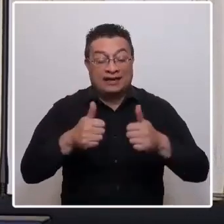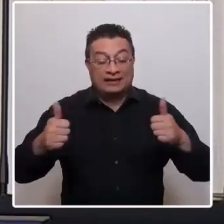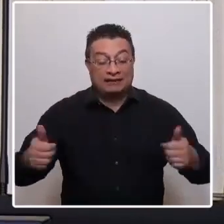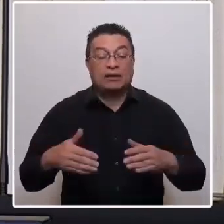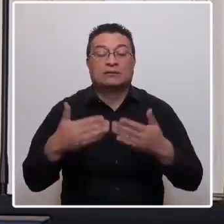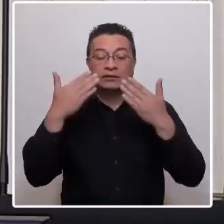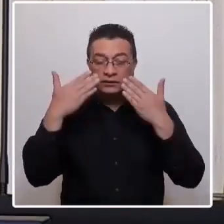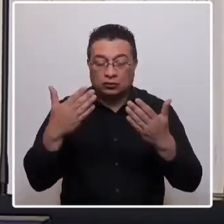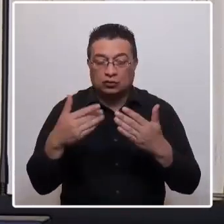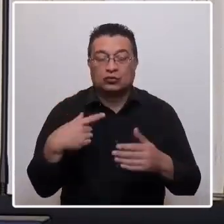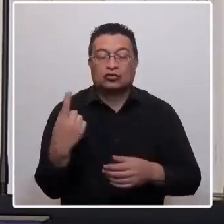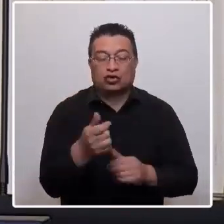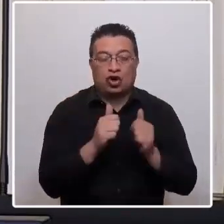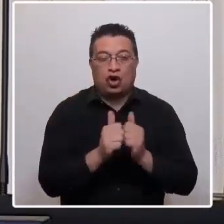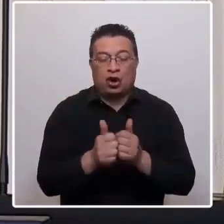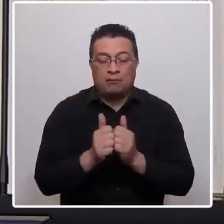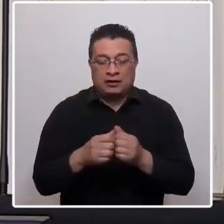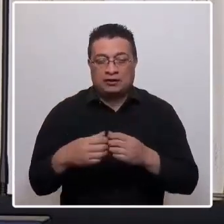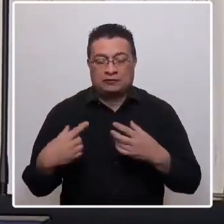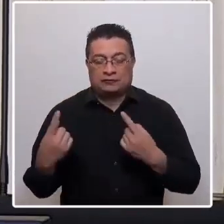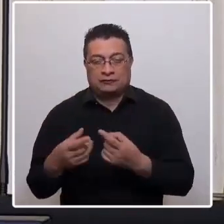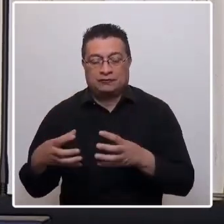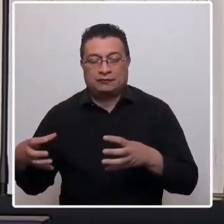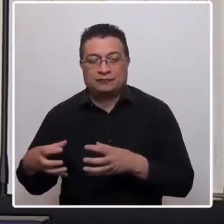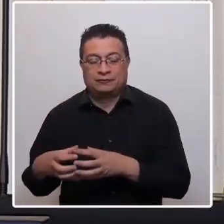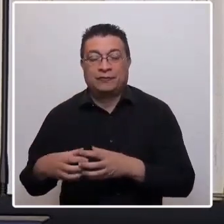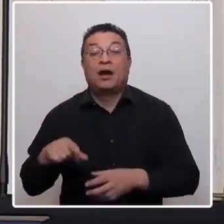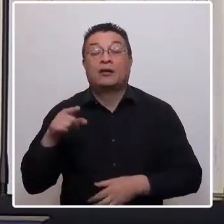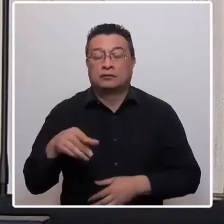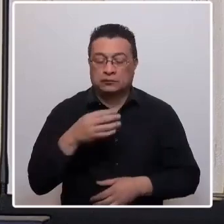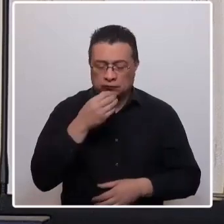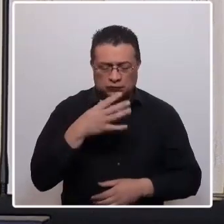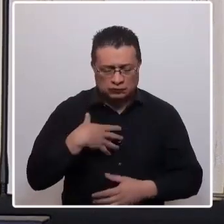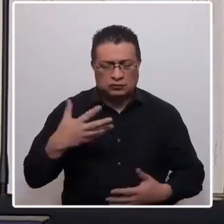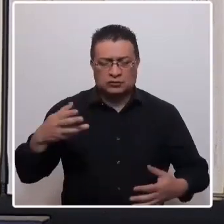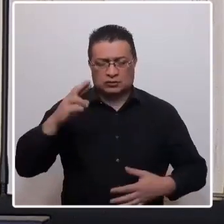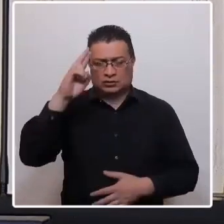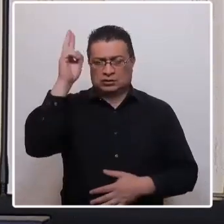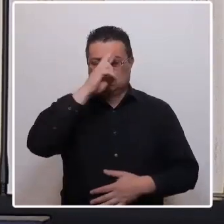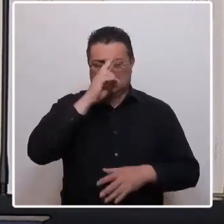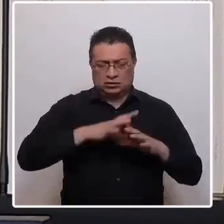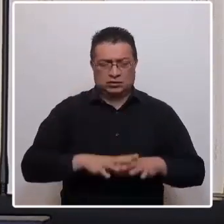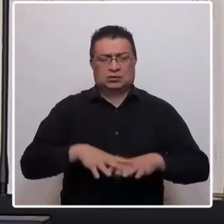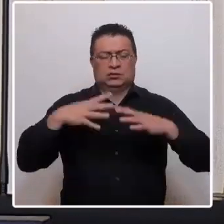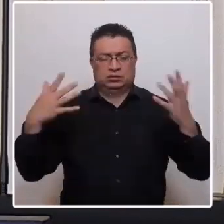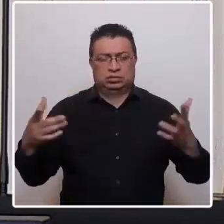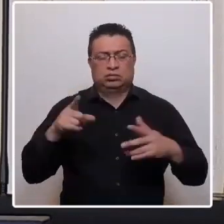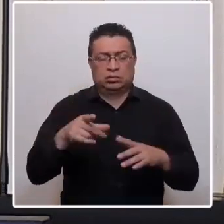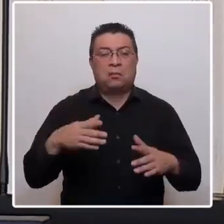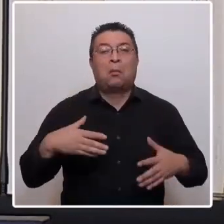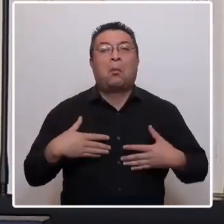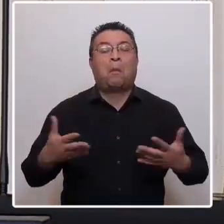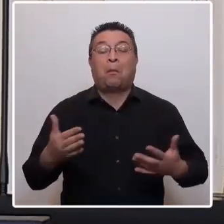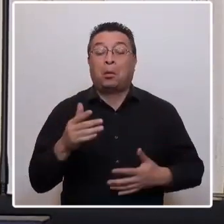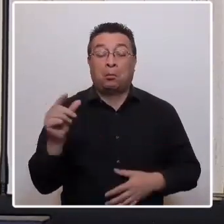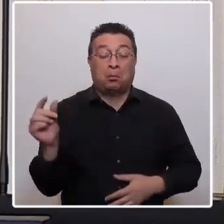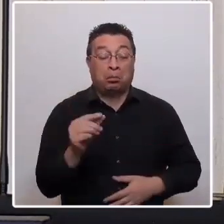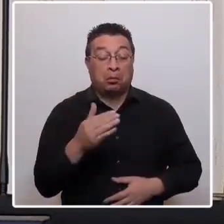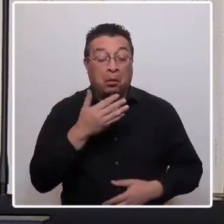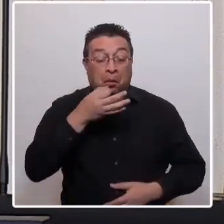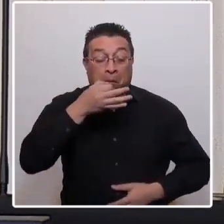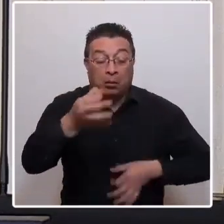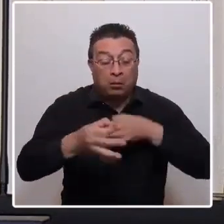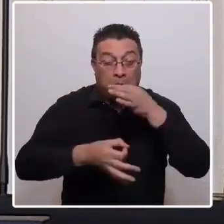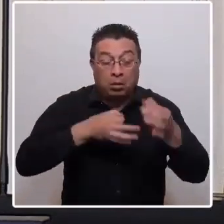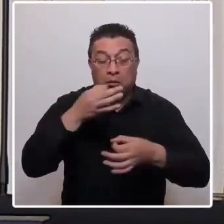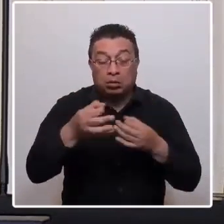colegas convencionales. Llama profundamente la atención esa liviandad con que esta convención tiende a